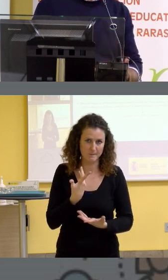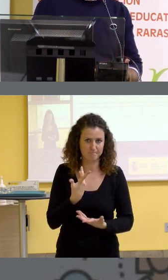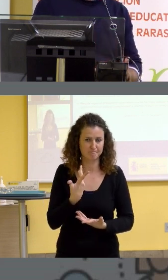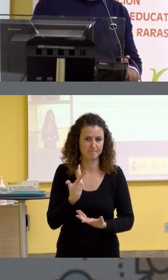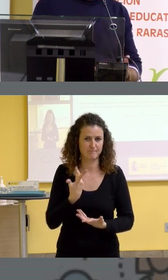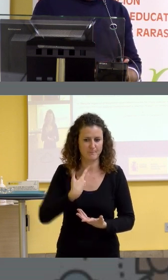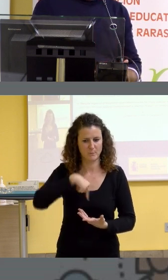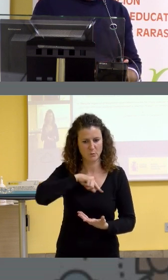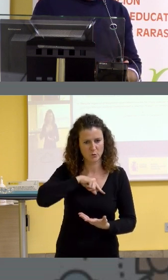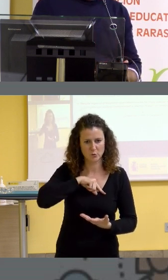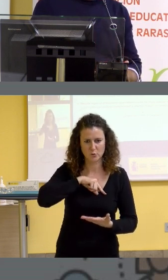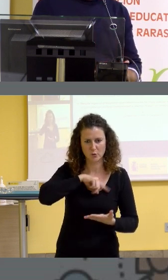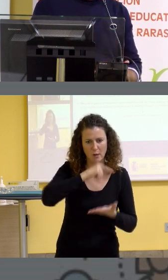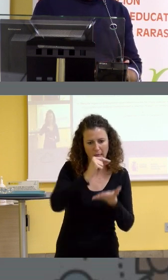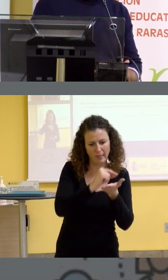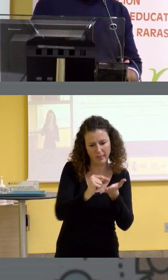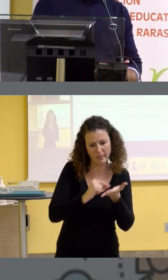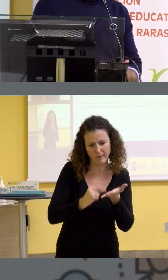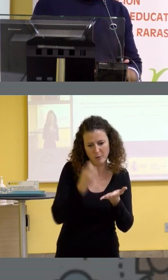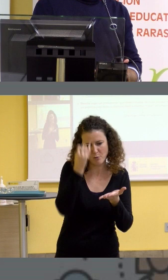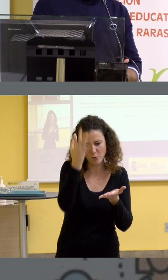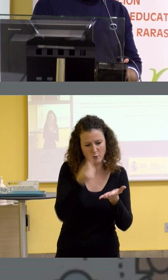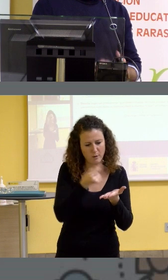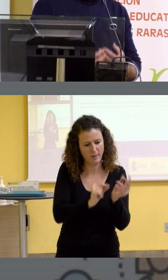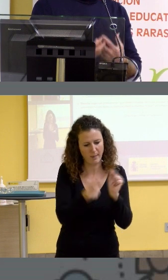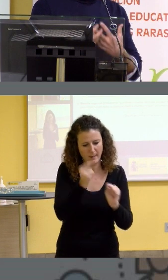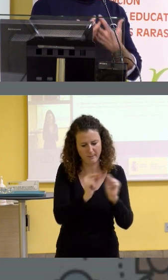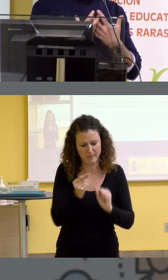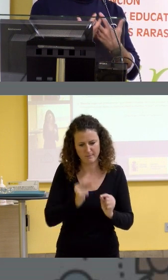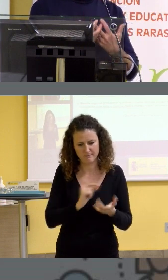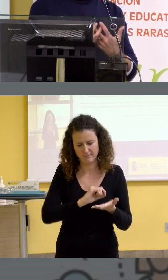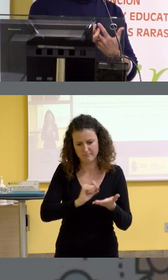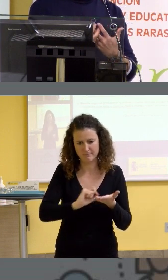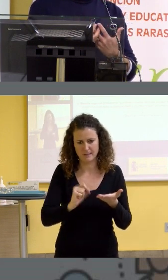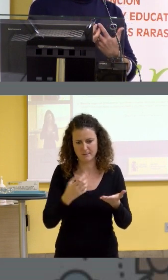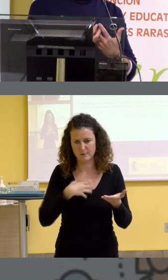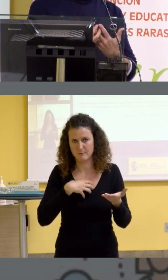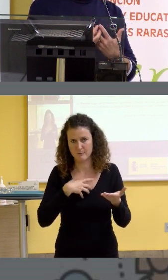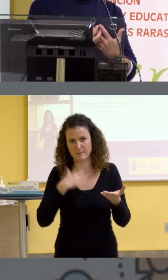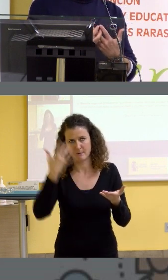con sudokus no lo arreglas. Es que es de una ingenuidad.